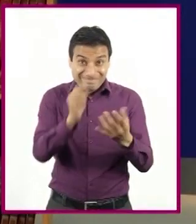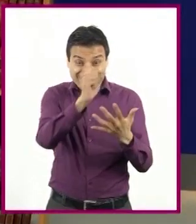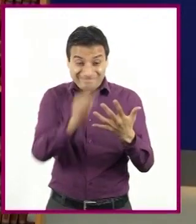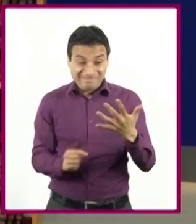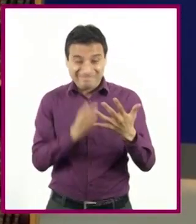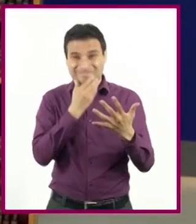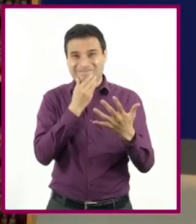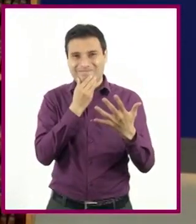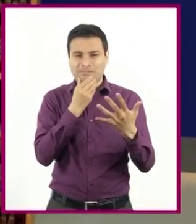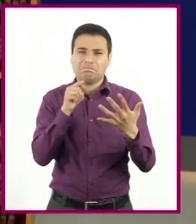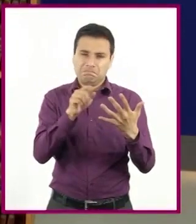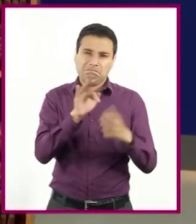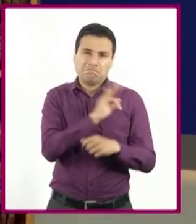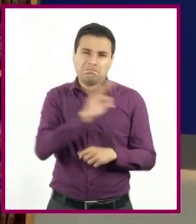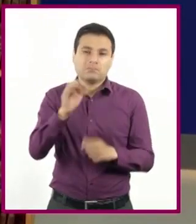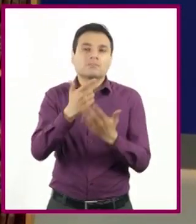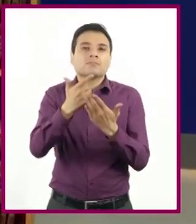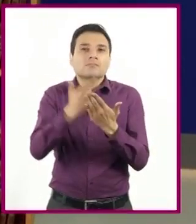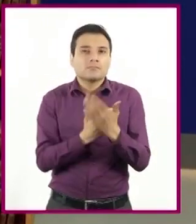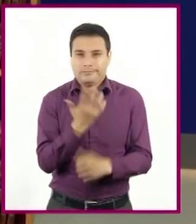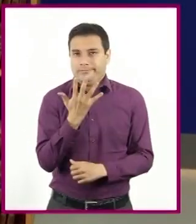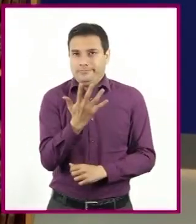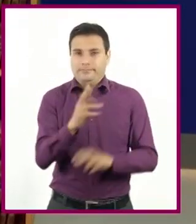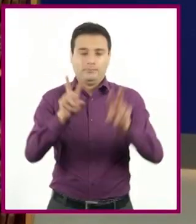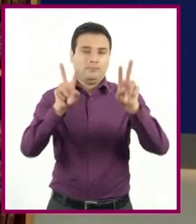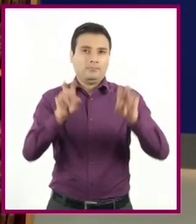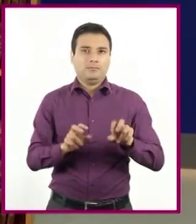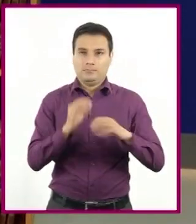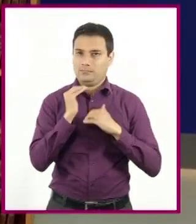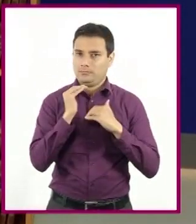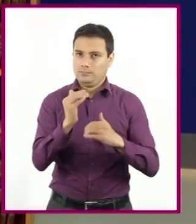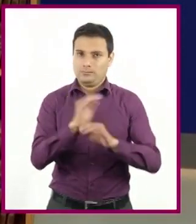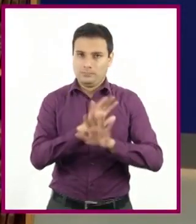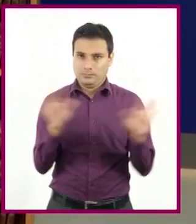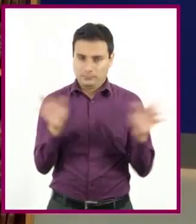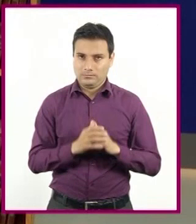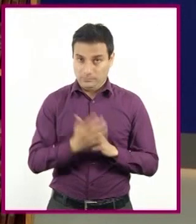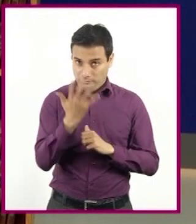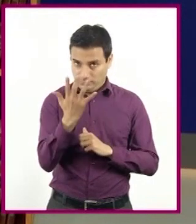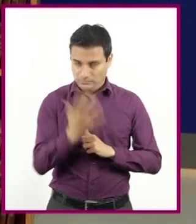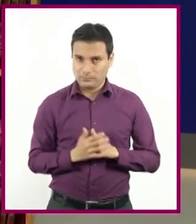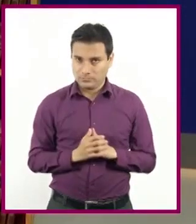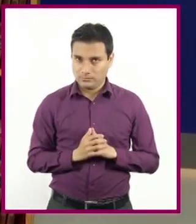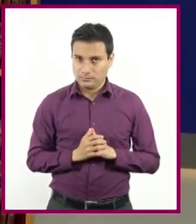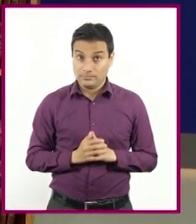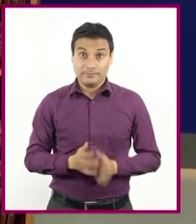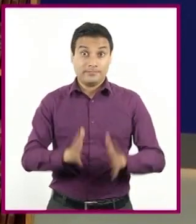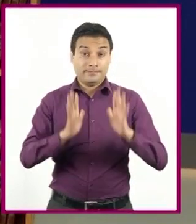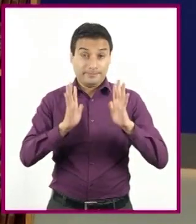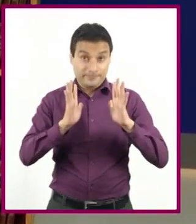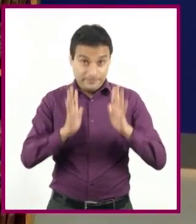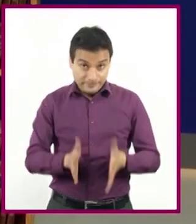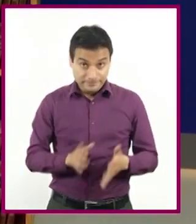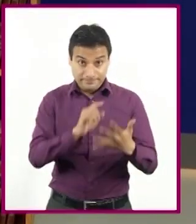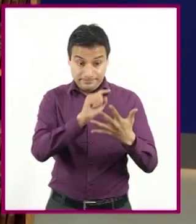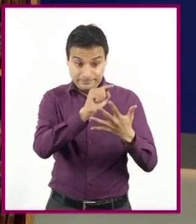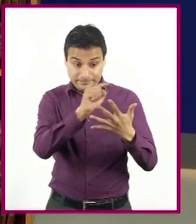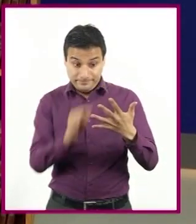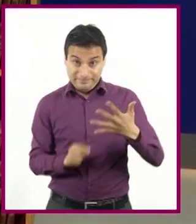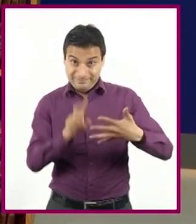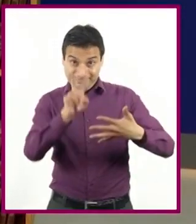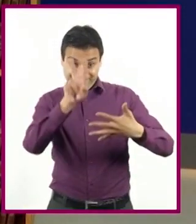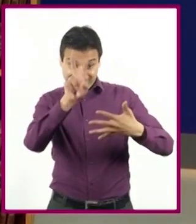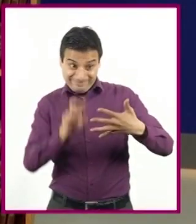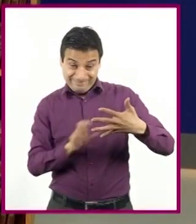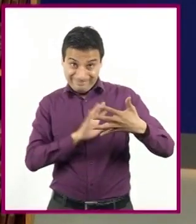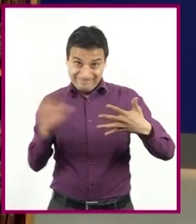es crear una lista de 5 temas que les resulten atractivos. Ya que tienen una preselección de los